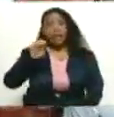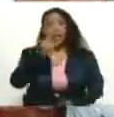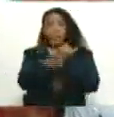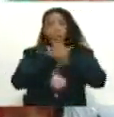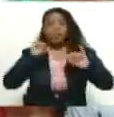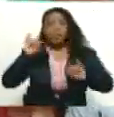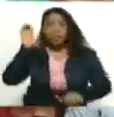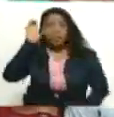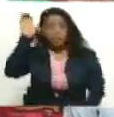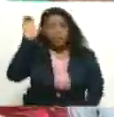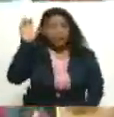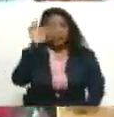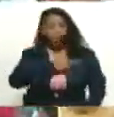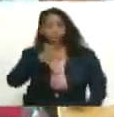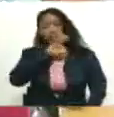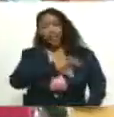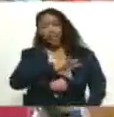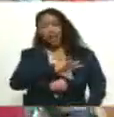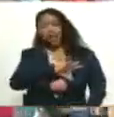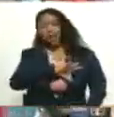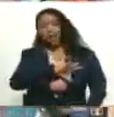¡Independencia y patria socialista!